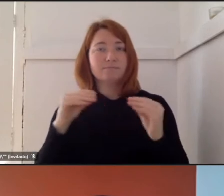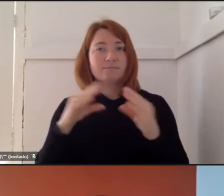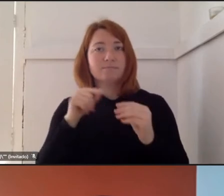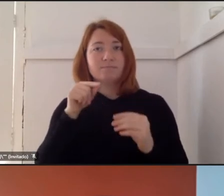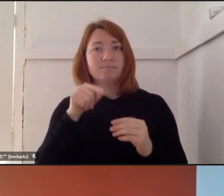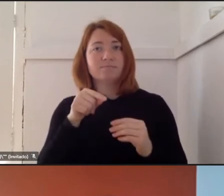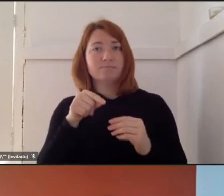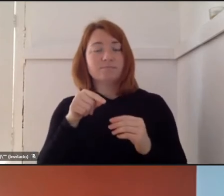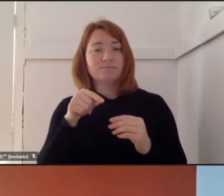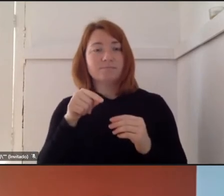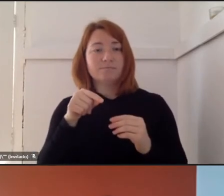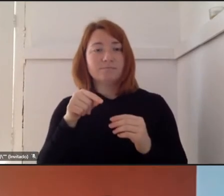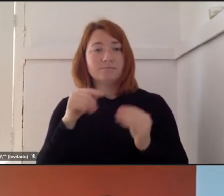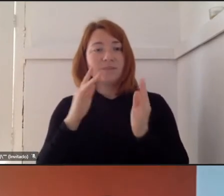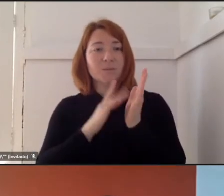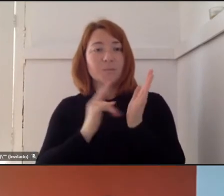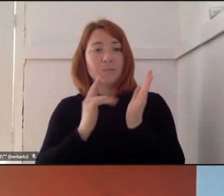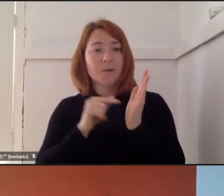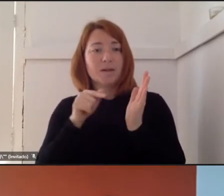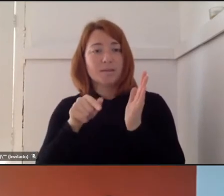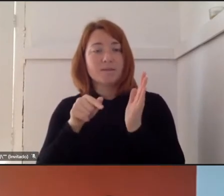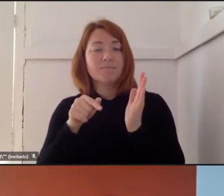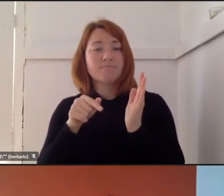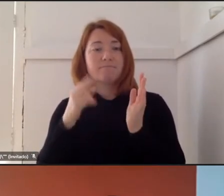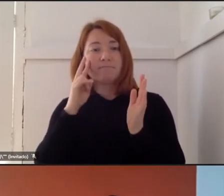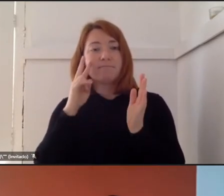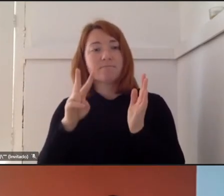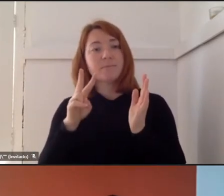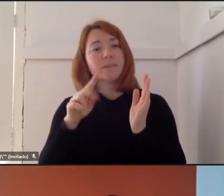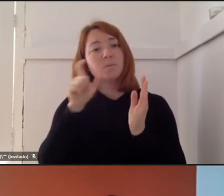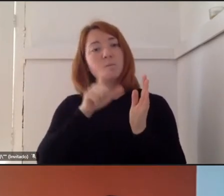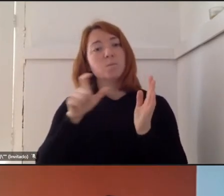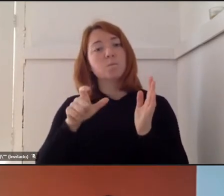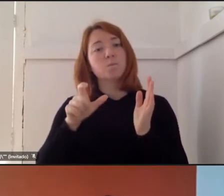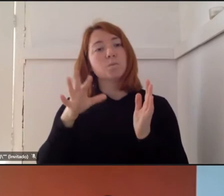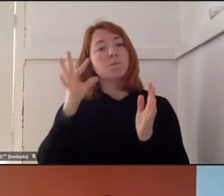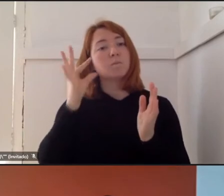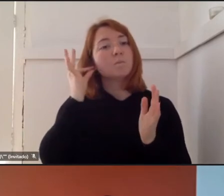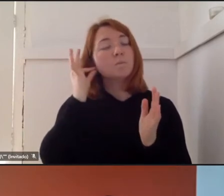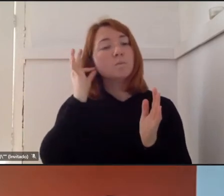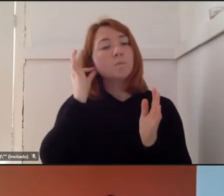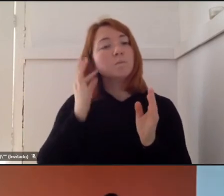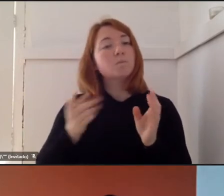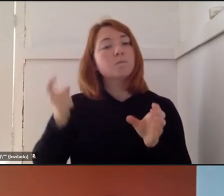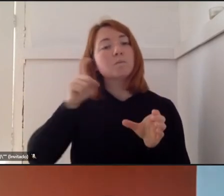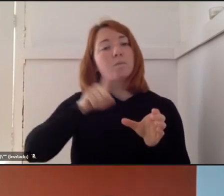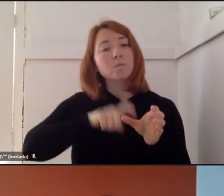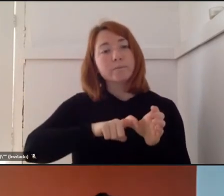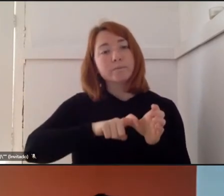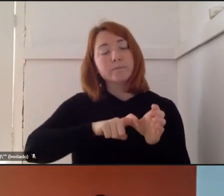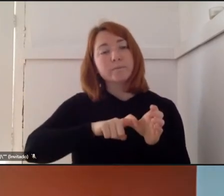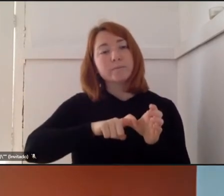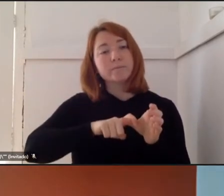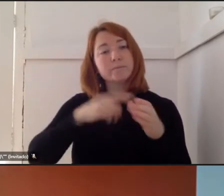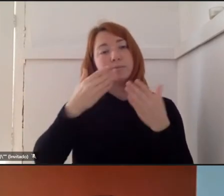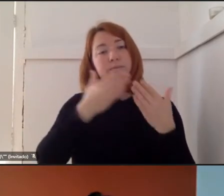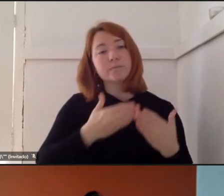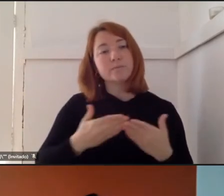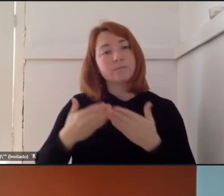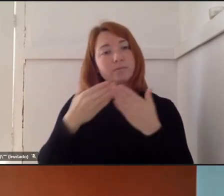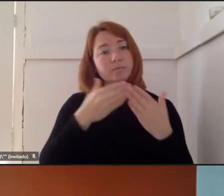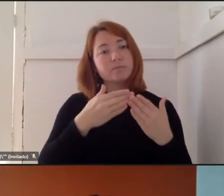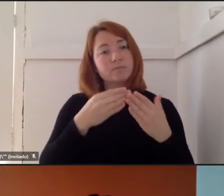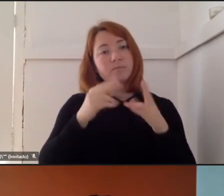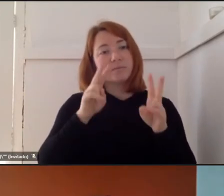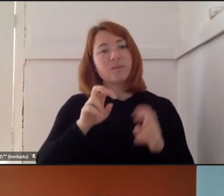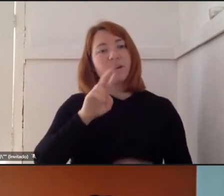Física. Y ahí veíamos como la contribución de las mujeres al estudio de la radiactividad ha sido muy, muy importante.